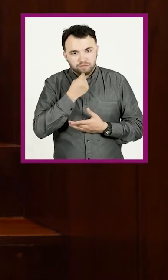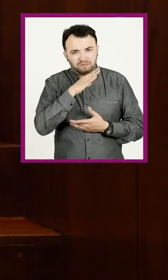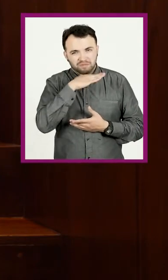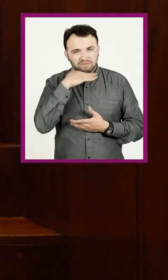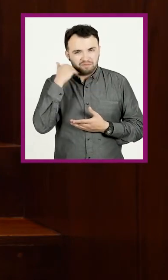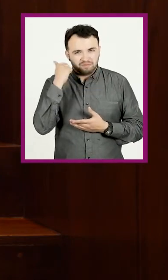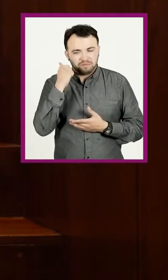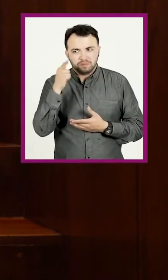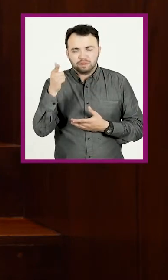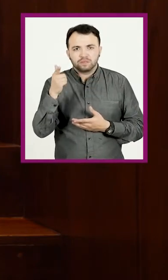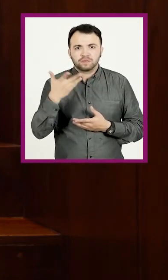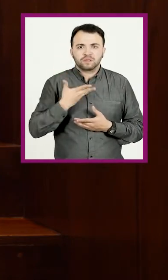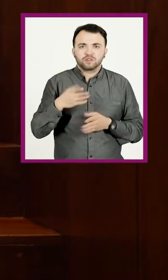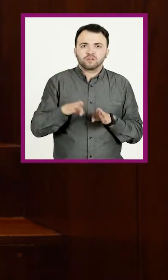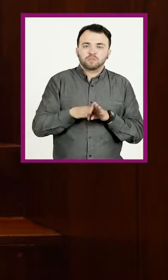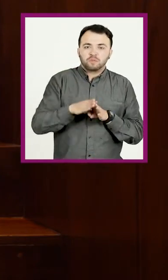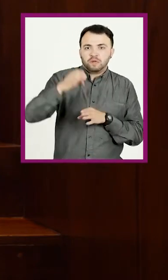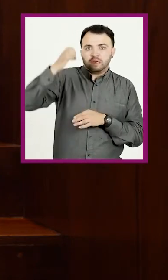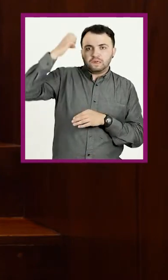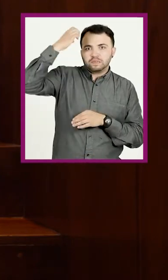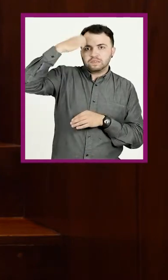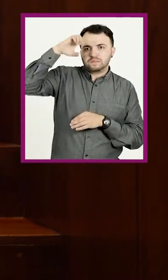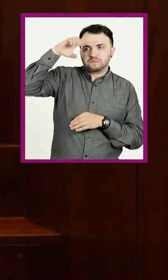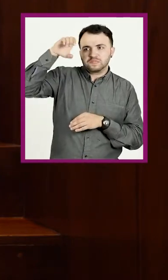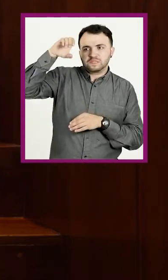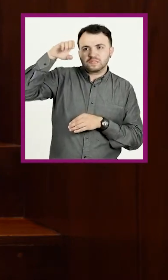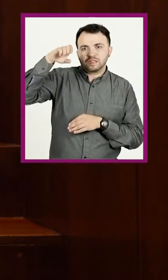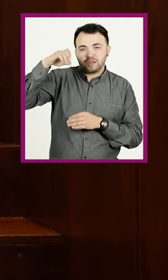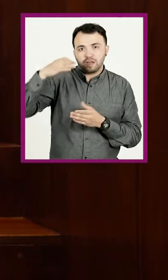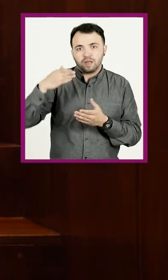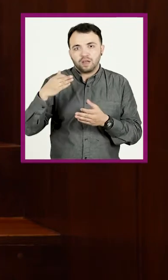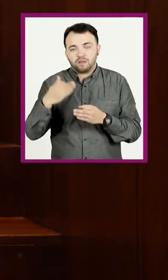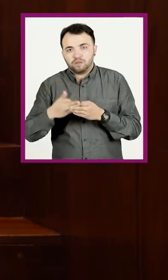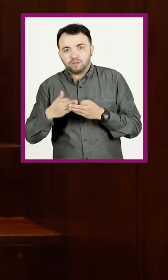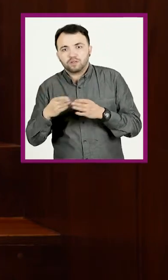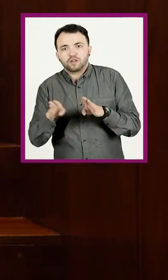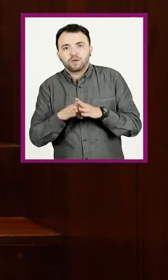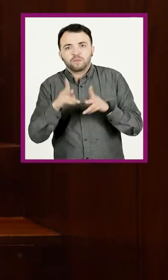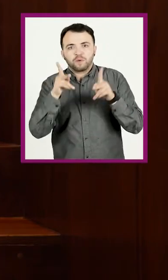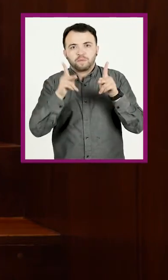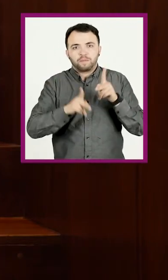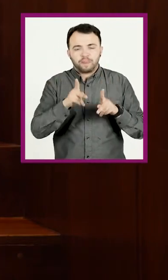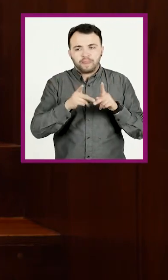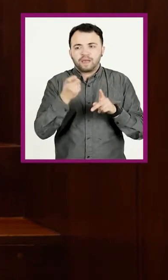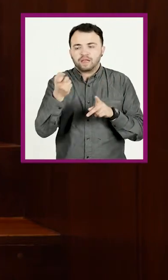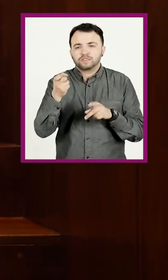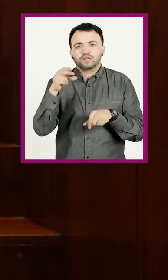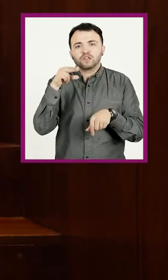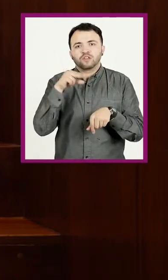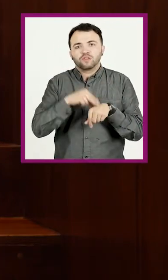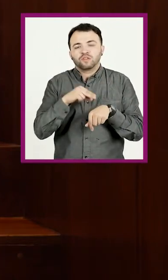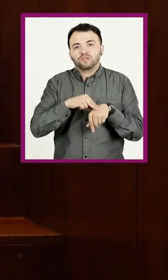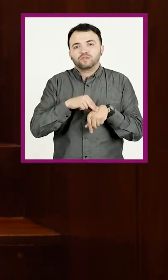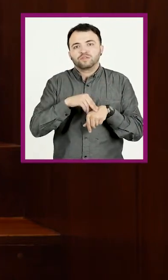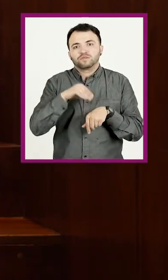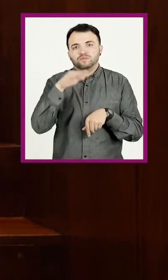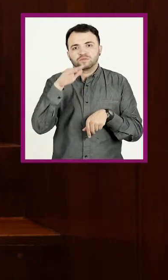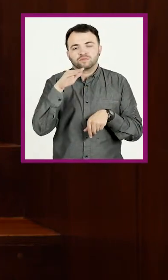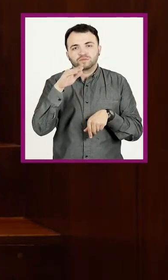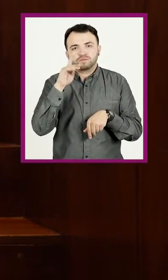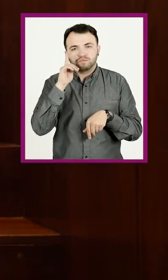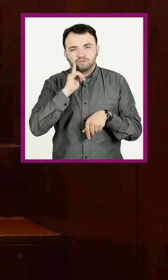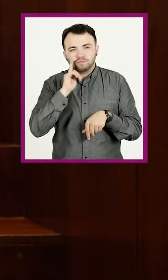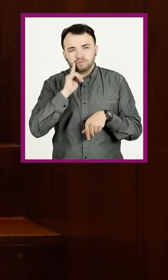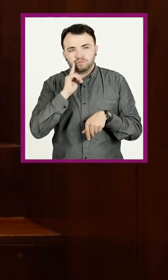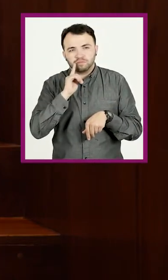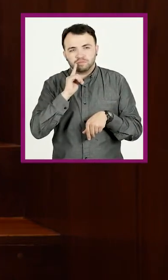vivió una experiencia de la que vamos a hablar inmediatamente con la doctora Rebeca Maldonado,